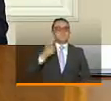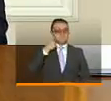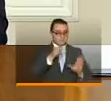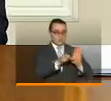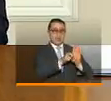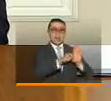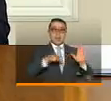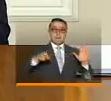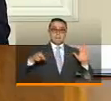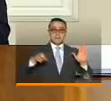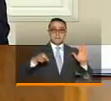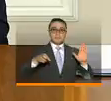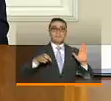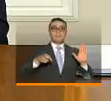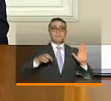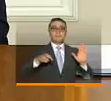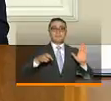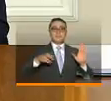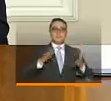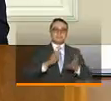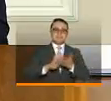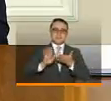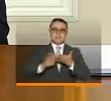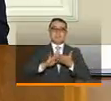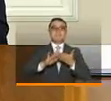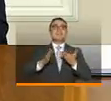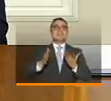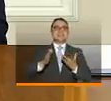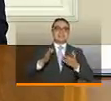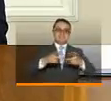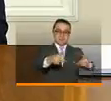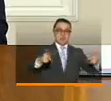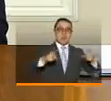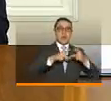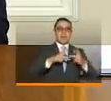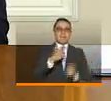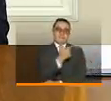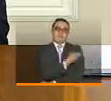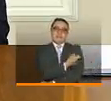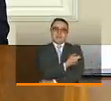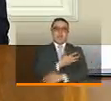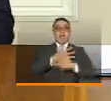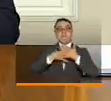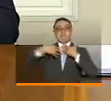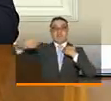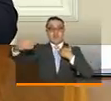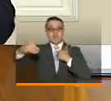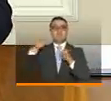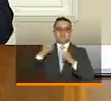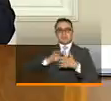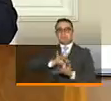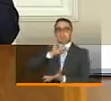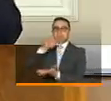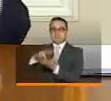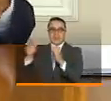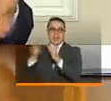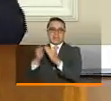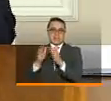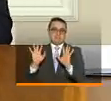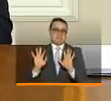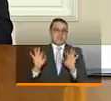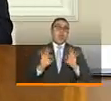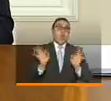aplicación intramural y por supuesto en algunos lugares del país también se habilitarán espacios para esto, pero lo importante es que el ciudadano se aproxime obviamente